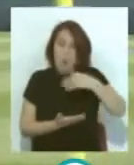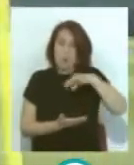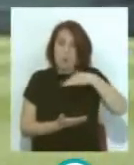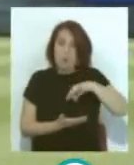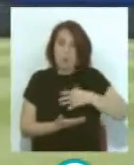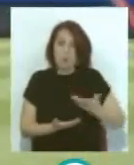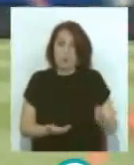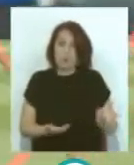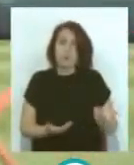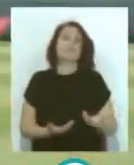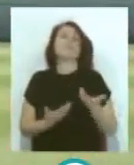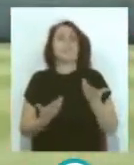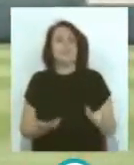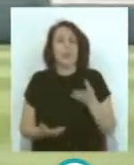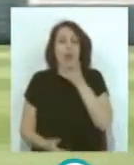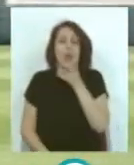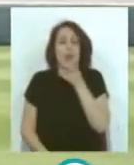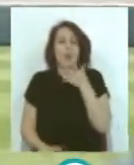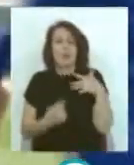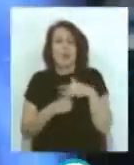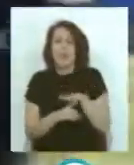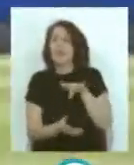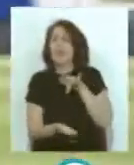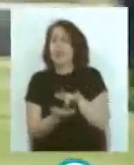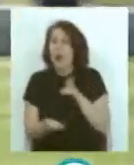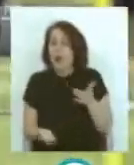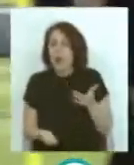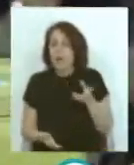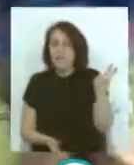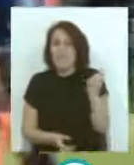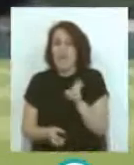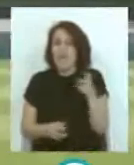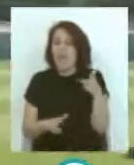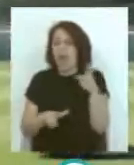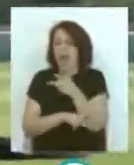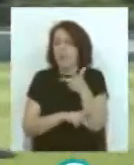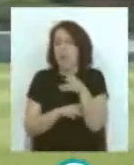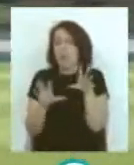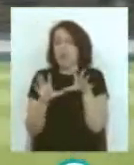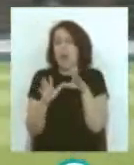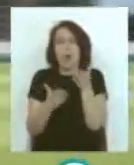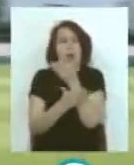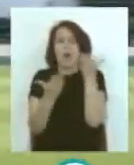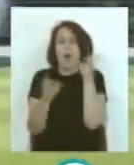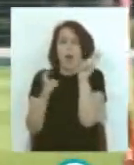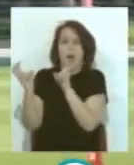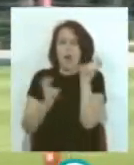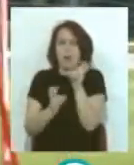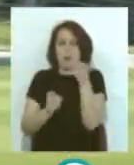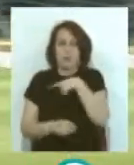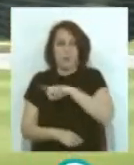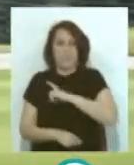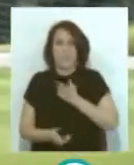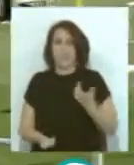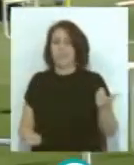Y ahora, cuando sucede todas estas cosas, vienen 10 cámaras de todos lados. Y bueno, y nosotros no